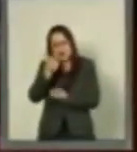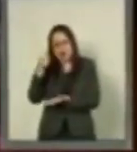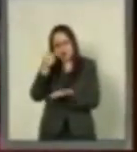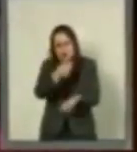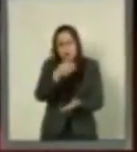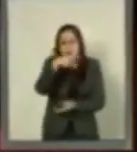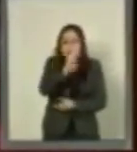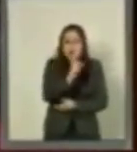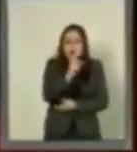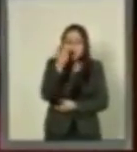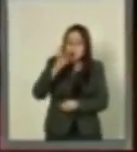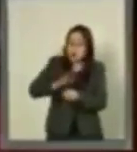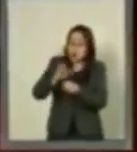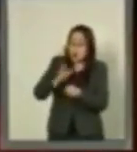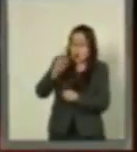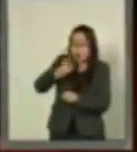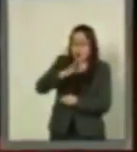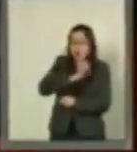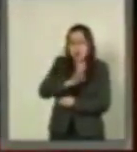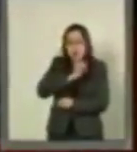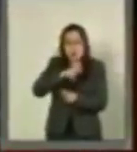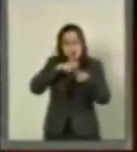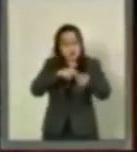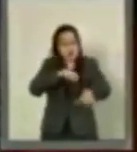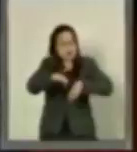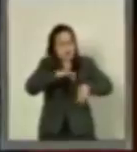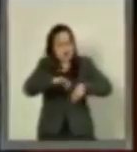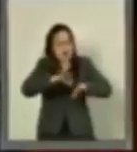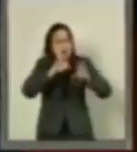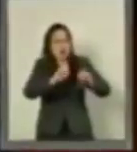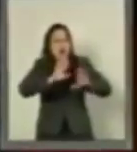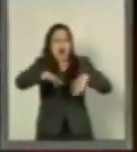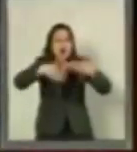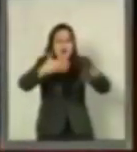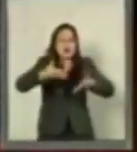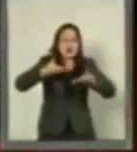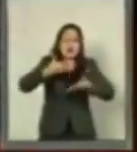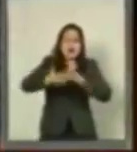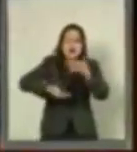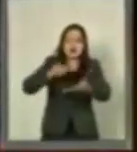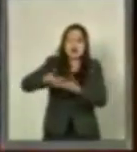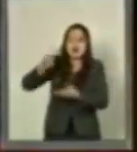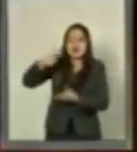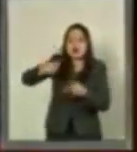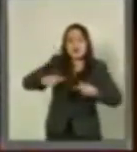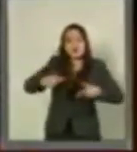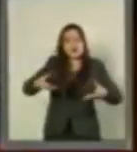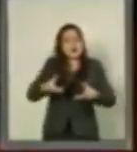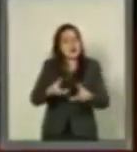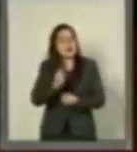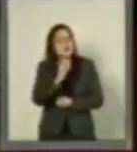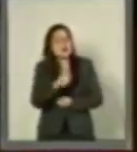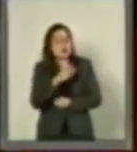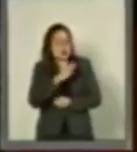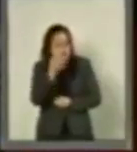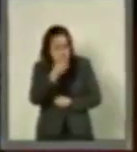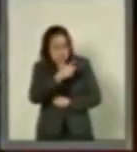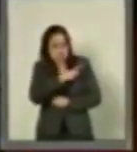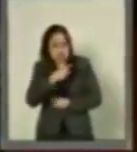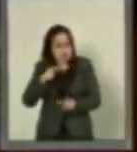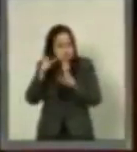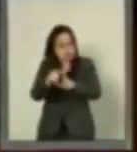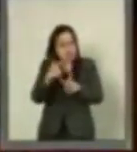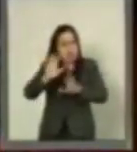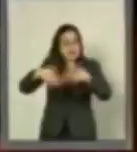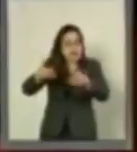eso no quiere decir que por ello los puedan seguir dejando en las calles al servicio de la ciudadanía cuando no están aptos para ello.